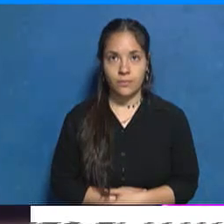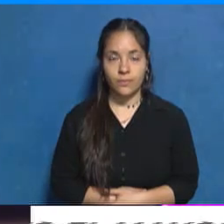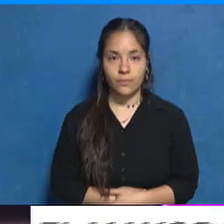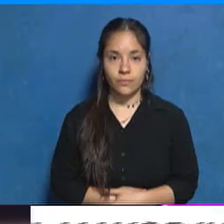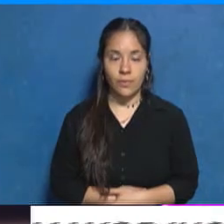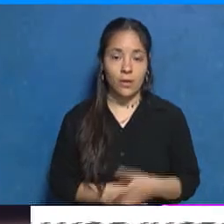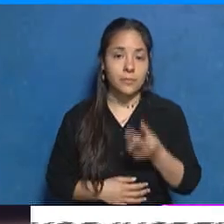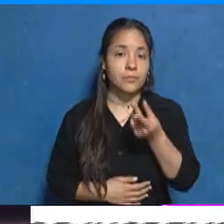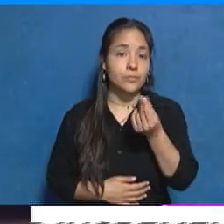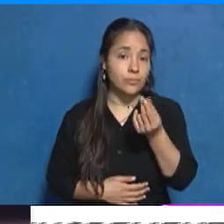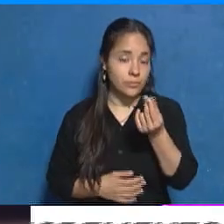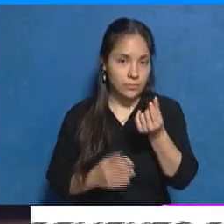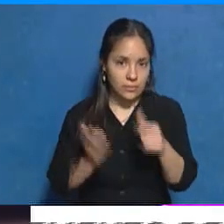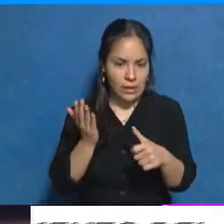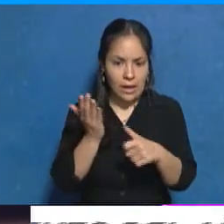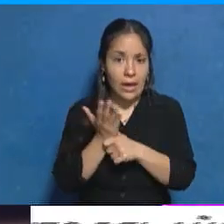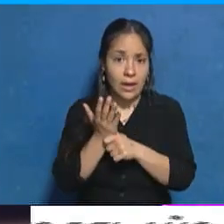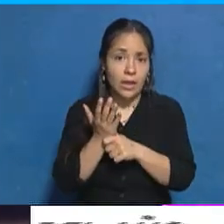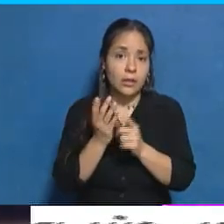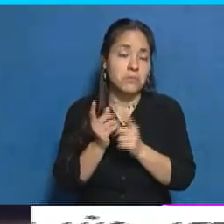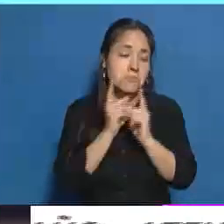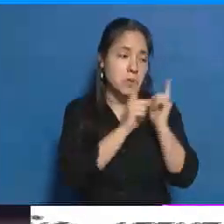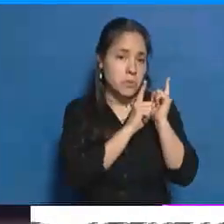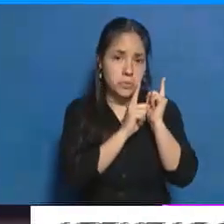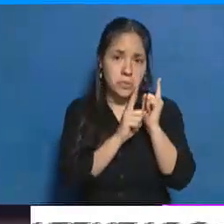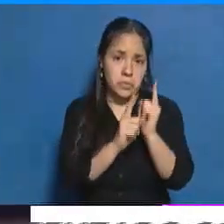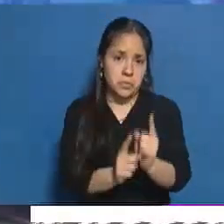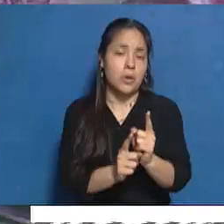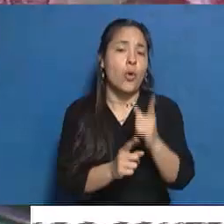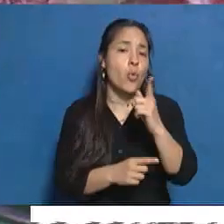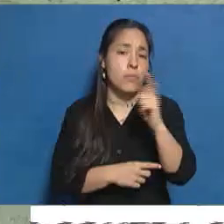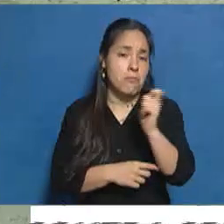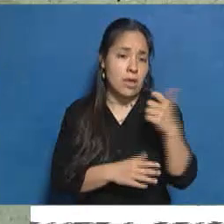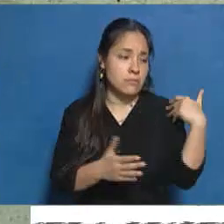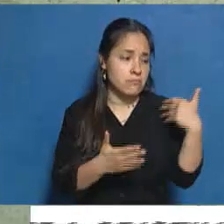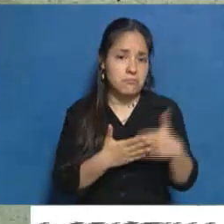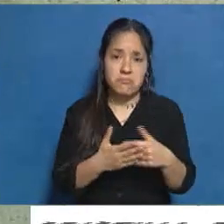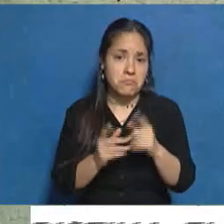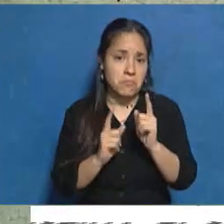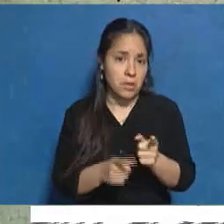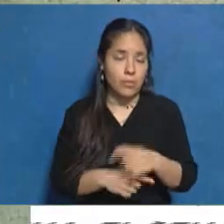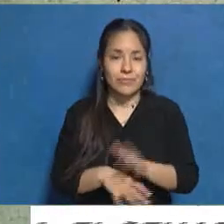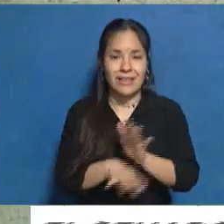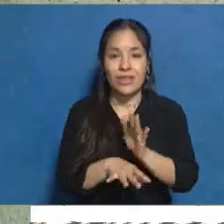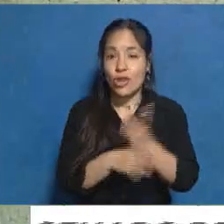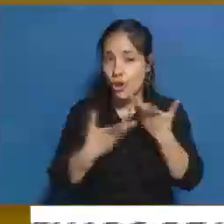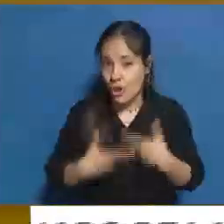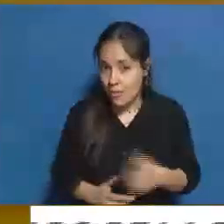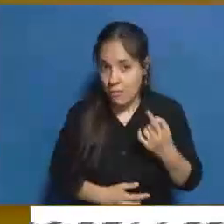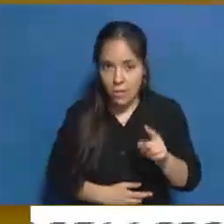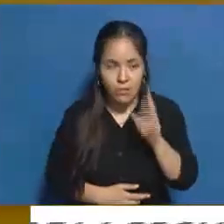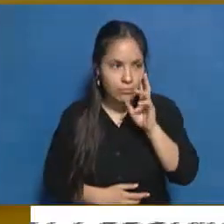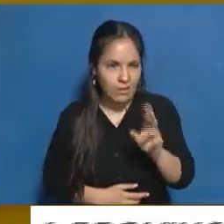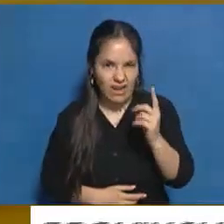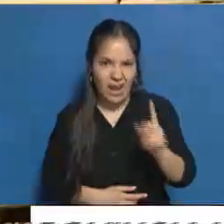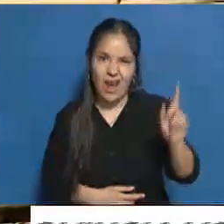el precio de la carne vacuna mantiene sus valores de hace aproximadamente un mes algo que debería ser normal pero que bueno se convierte en